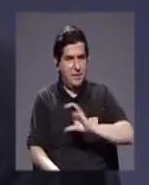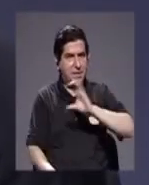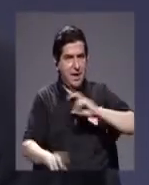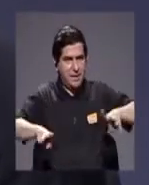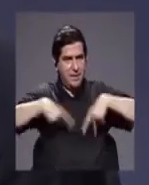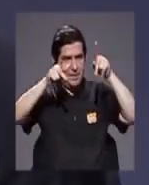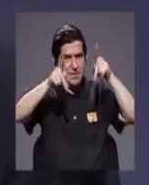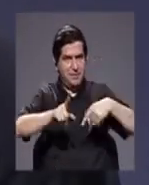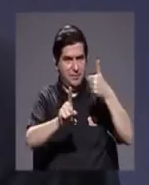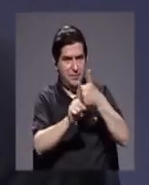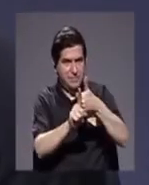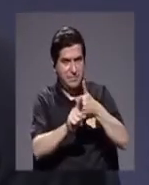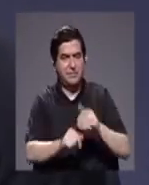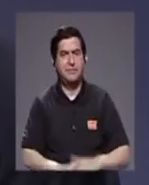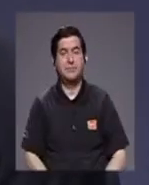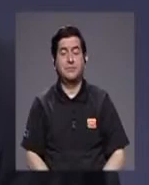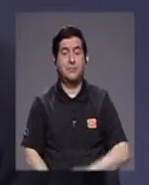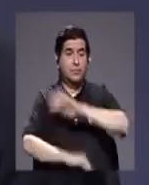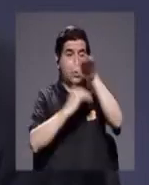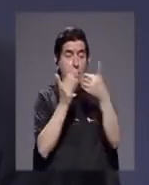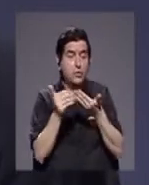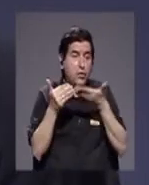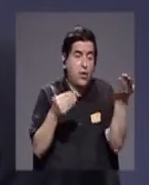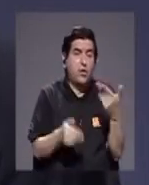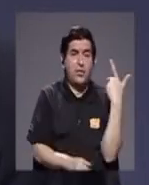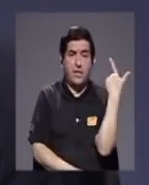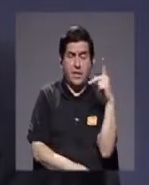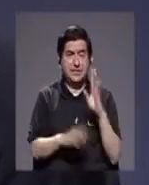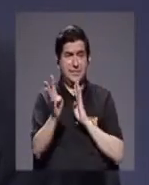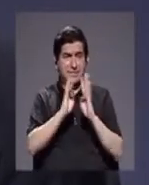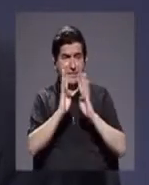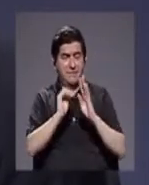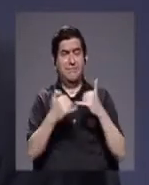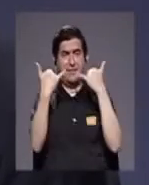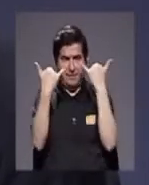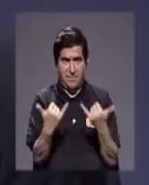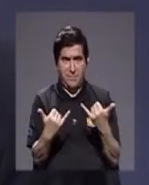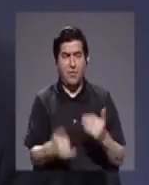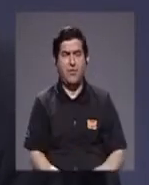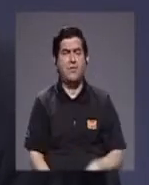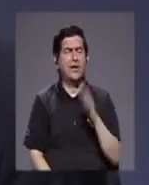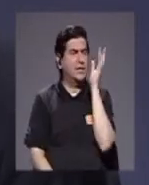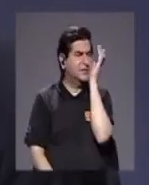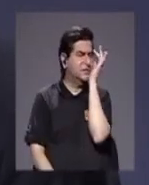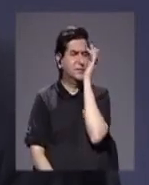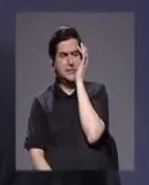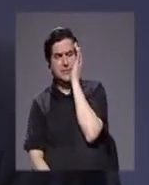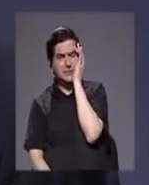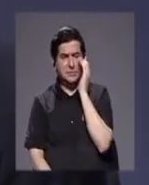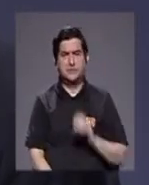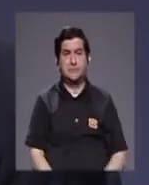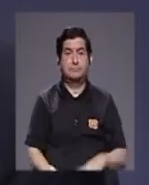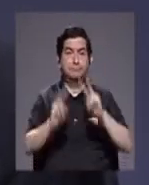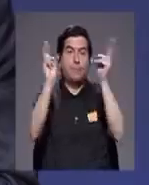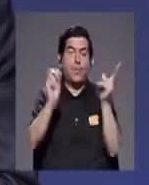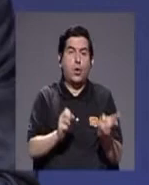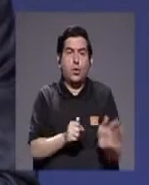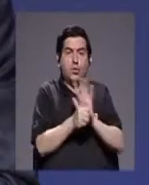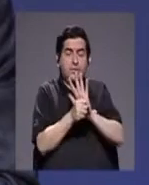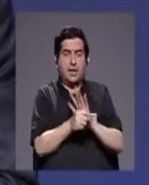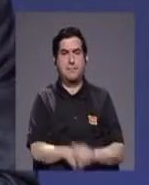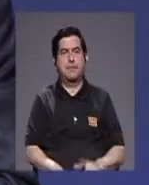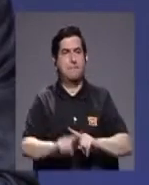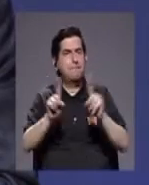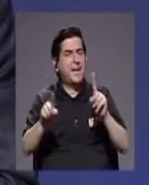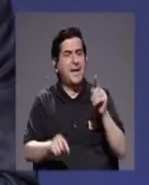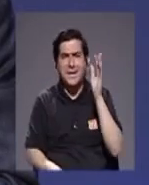de los pacientes. Todos estos factores de riesgo que estamos analizando, que nos están preocupando ahorita por el tema del COVID y que nos deberían de